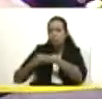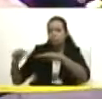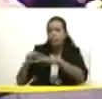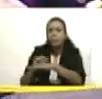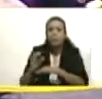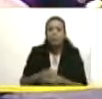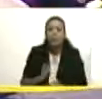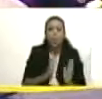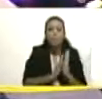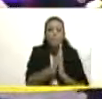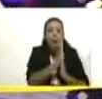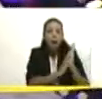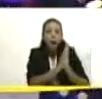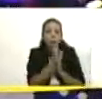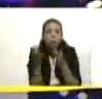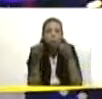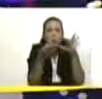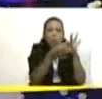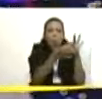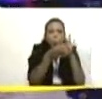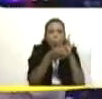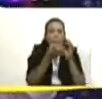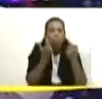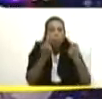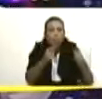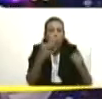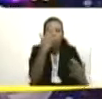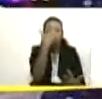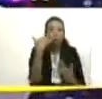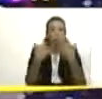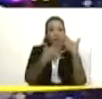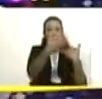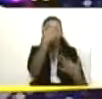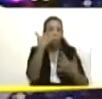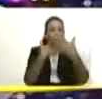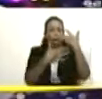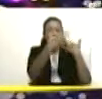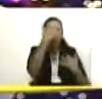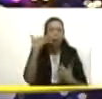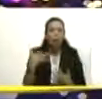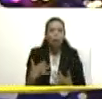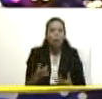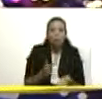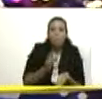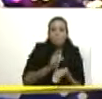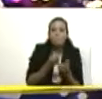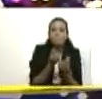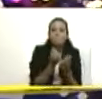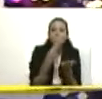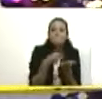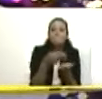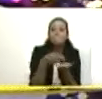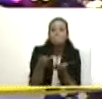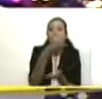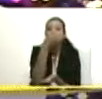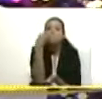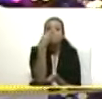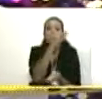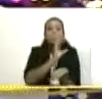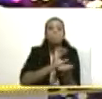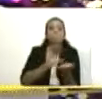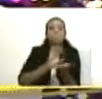Hacen un plan con el Imperio Gringo para tratar de confundir al pueblo de Venezuela y meten un poco de billete.